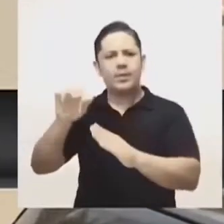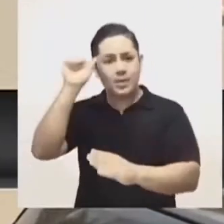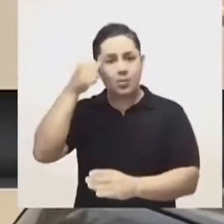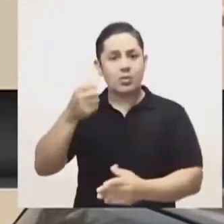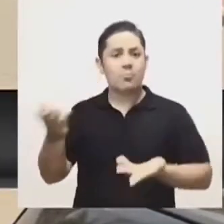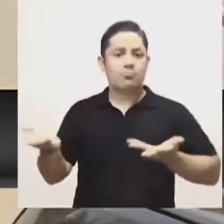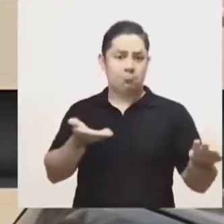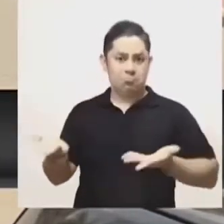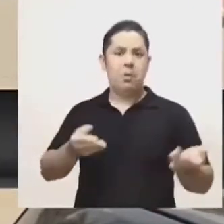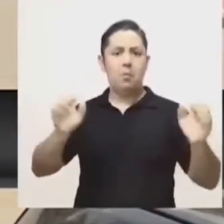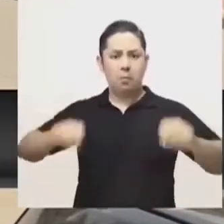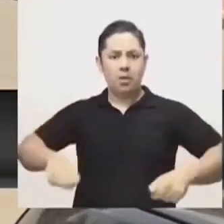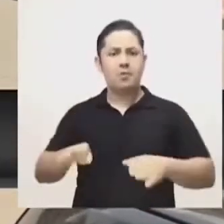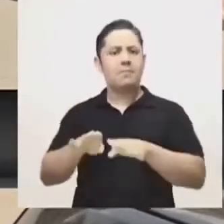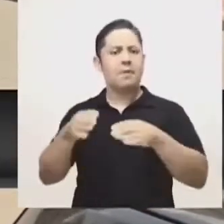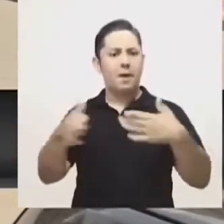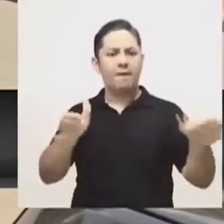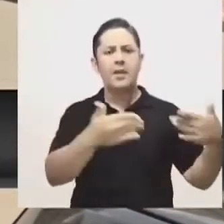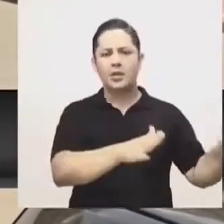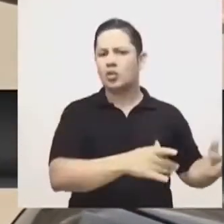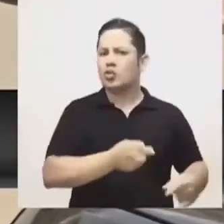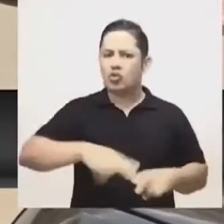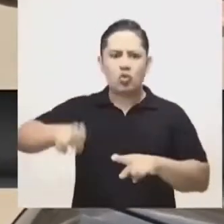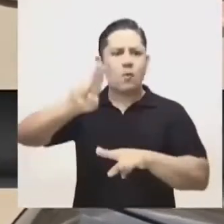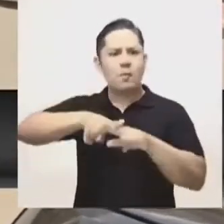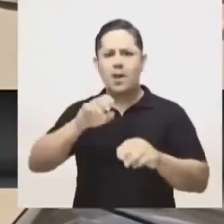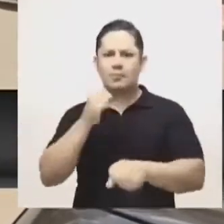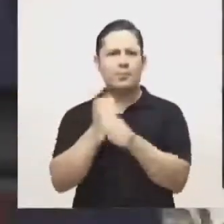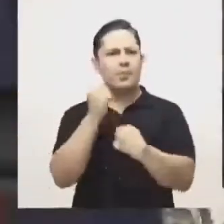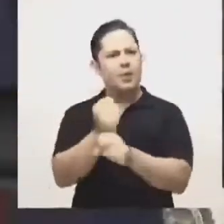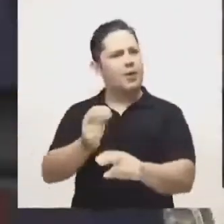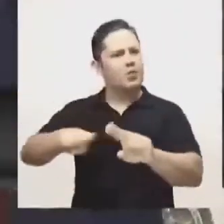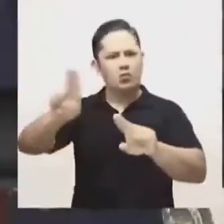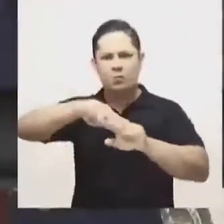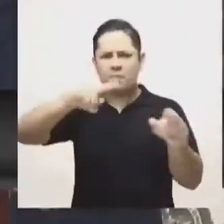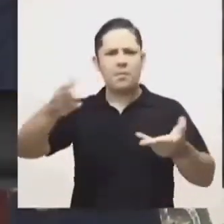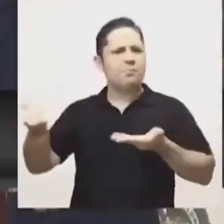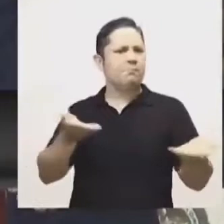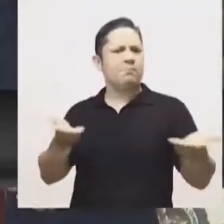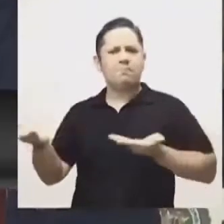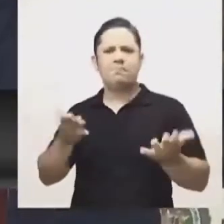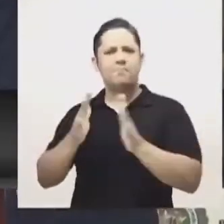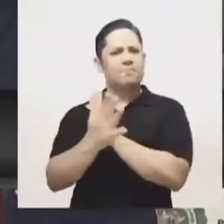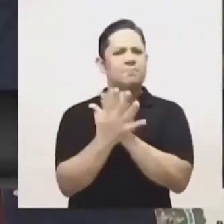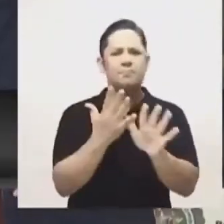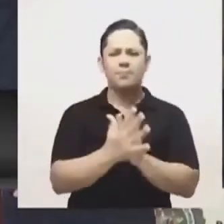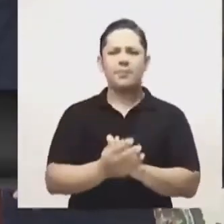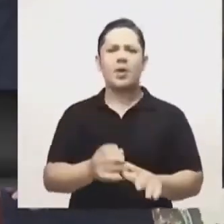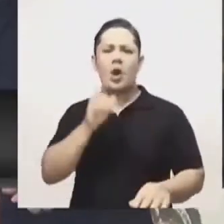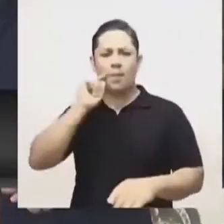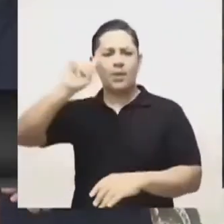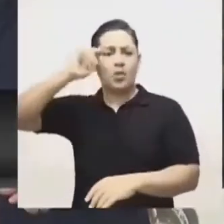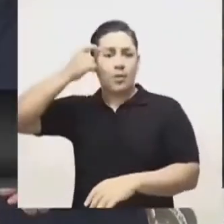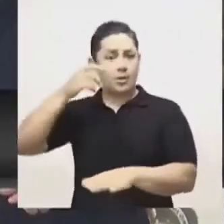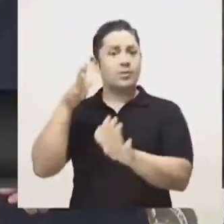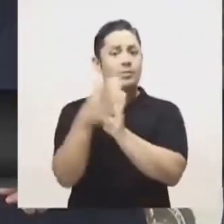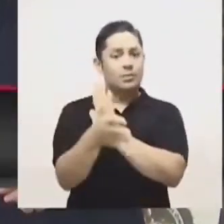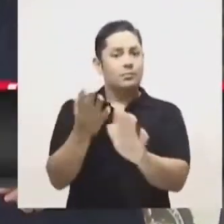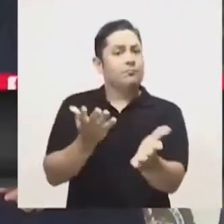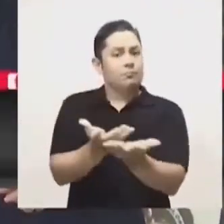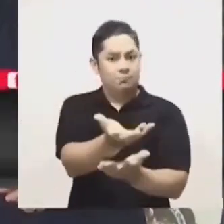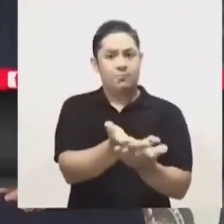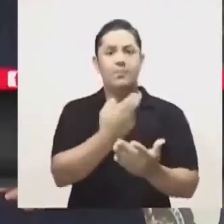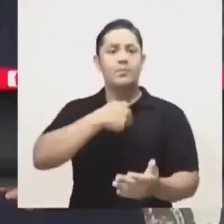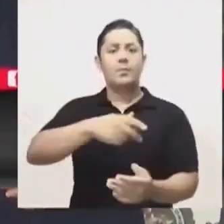es de recordar que el comercio estará habilitado. El comercio está habilitado para laborar, de acuerdo a las instrucciones del